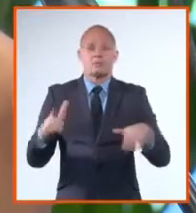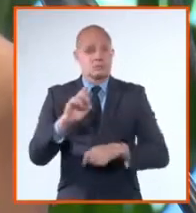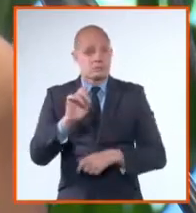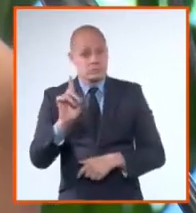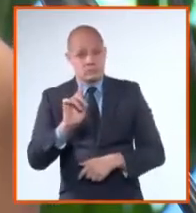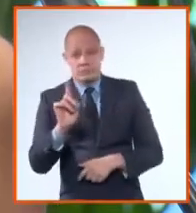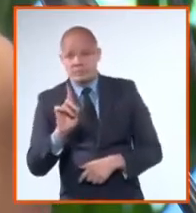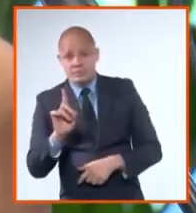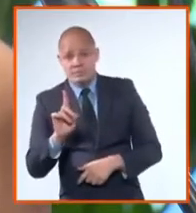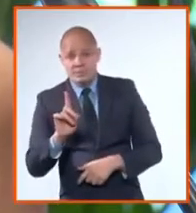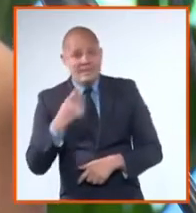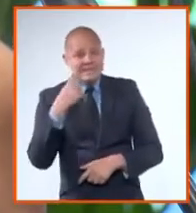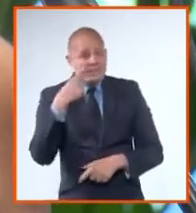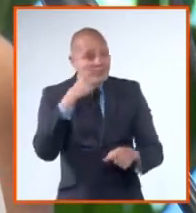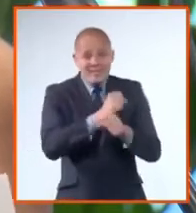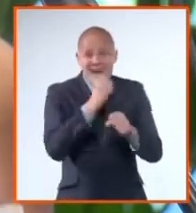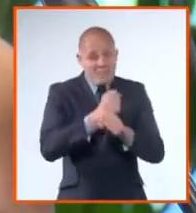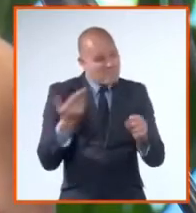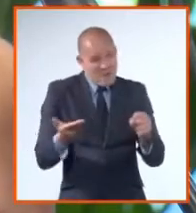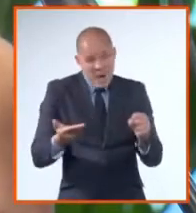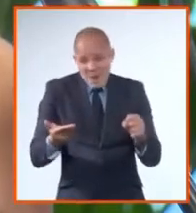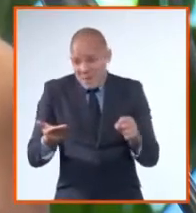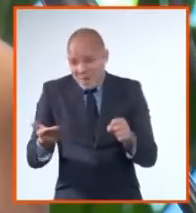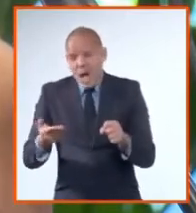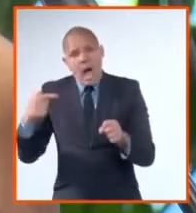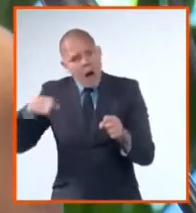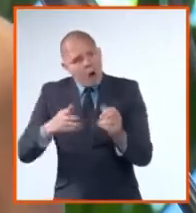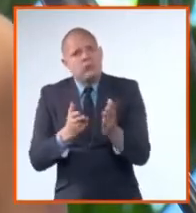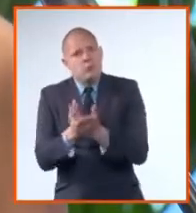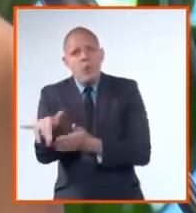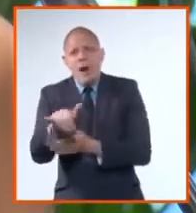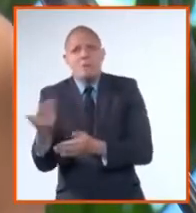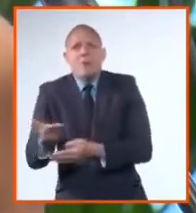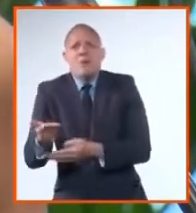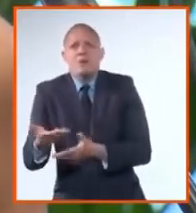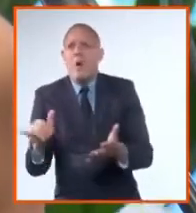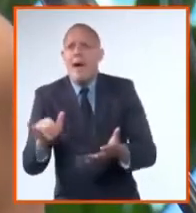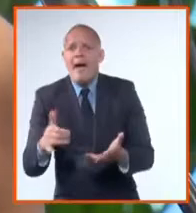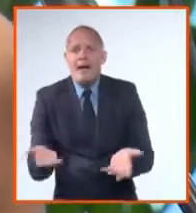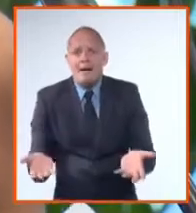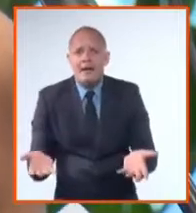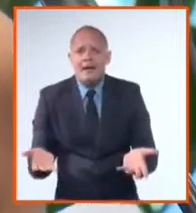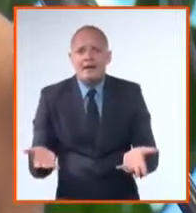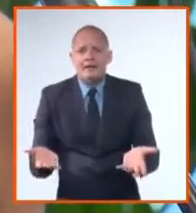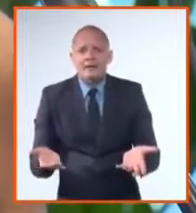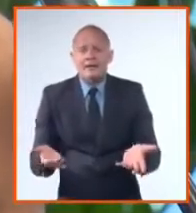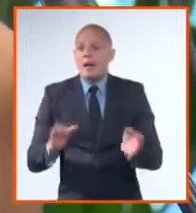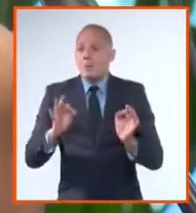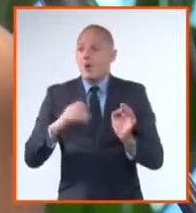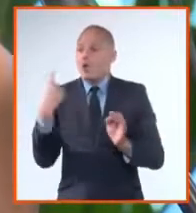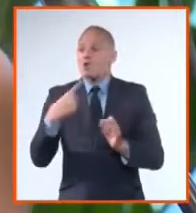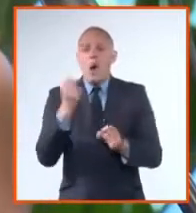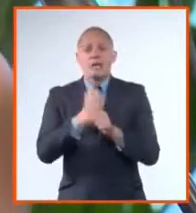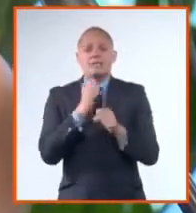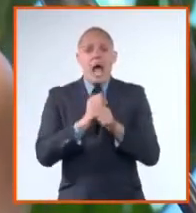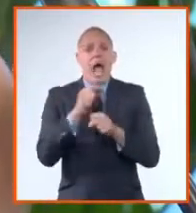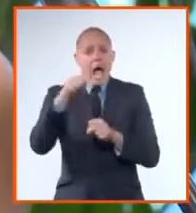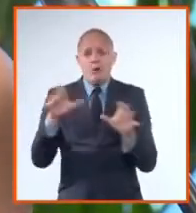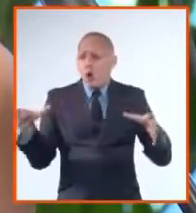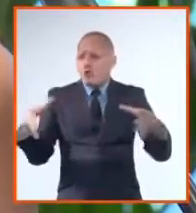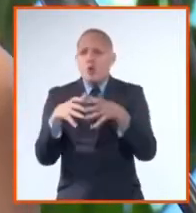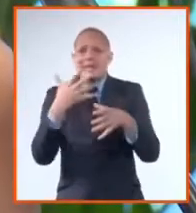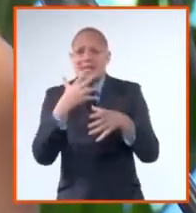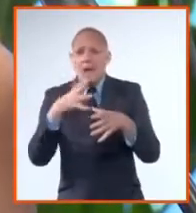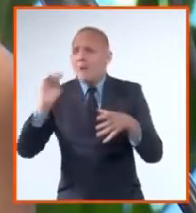explicaba Pedro, que tenía lo mismo epidemiólogos que especialistas de cualquiera de las ramas médicas, había también